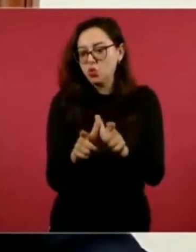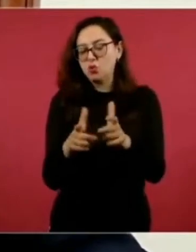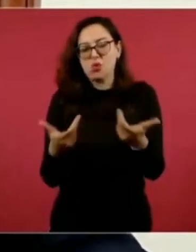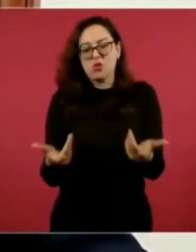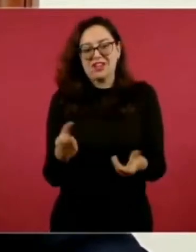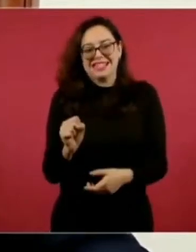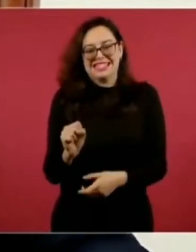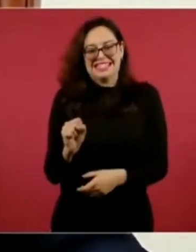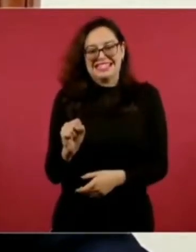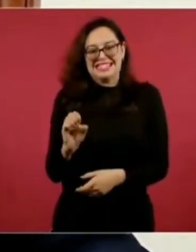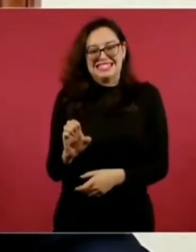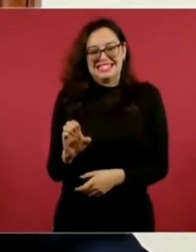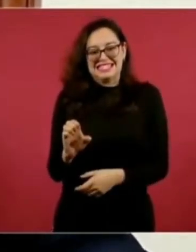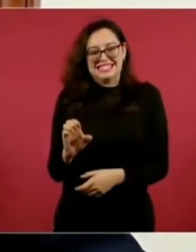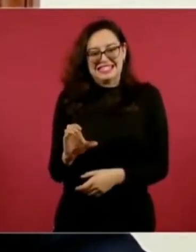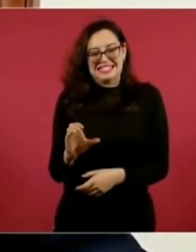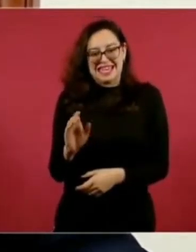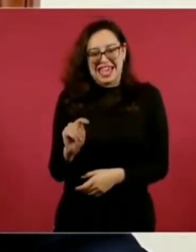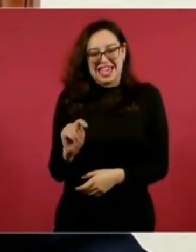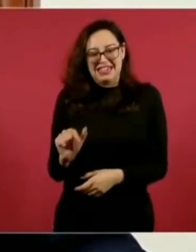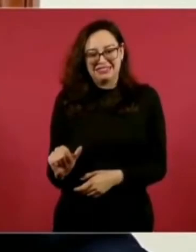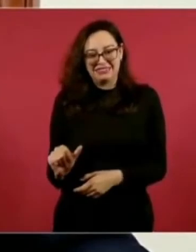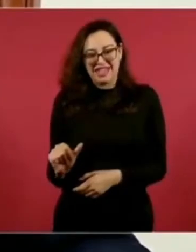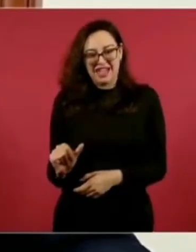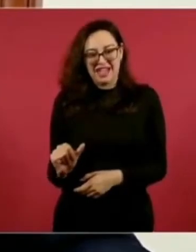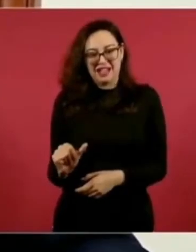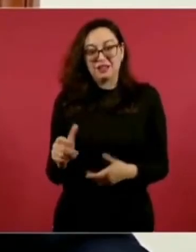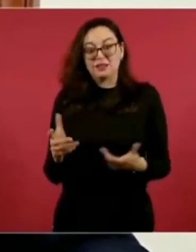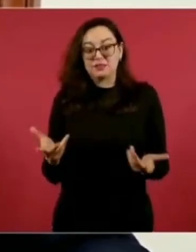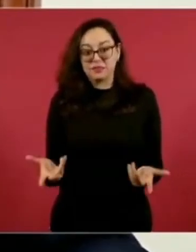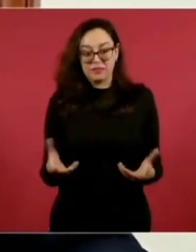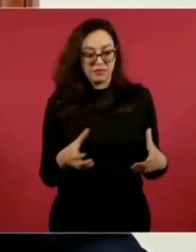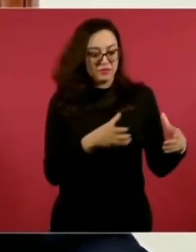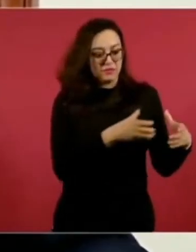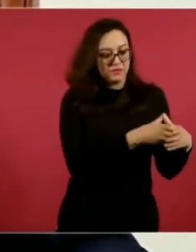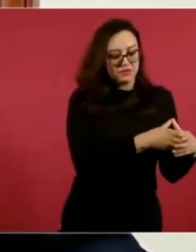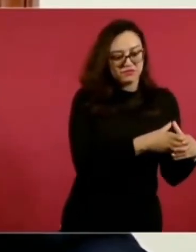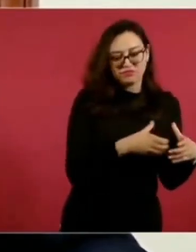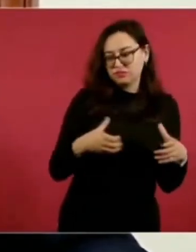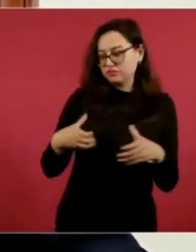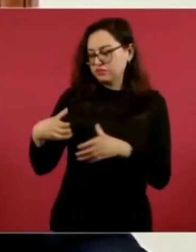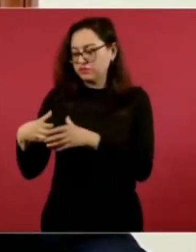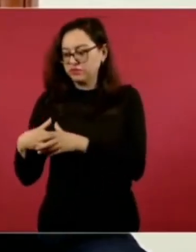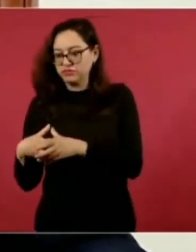se enfrentan compañeros.